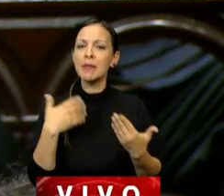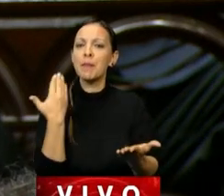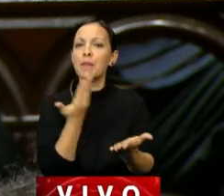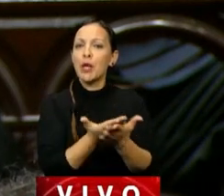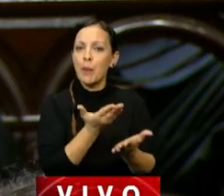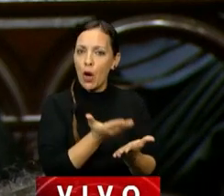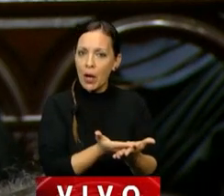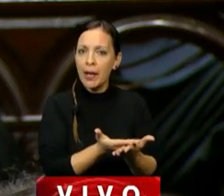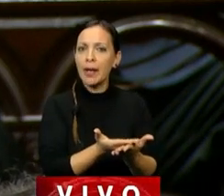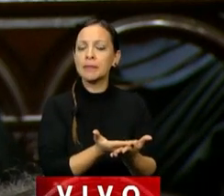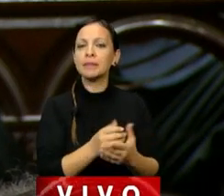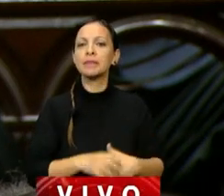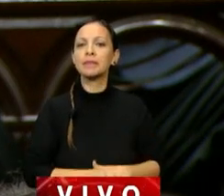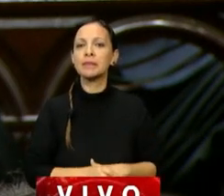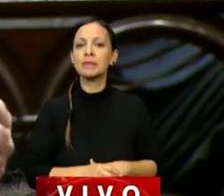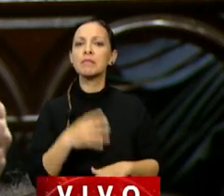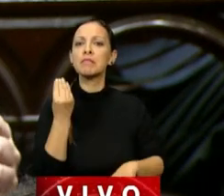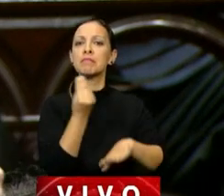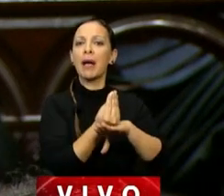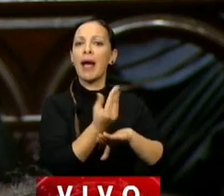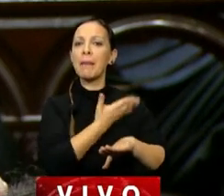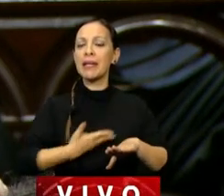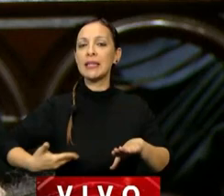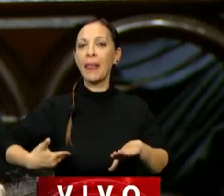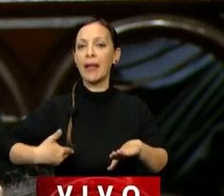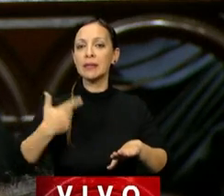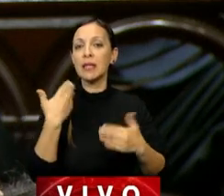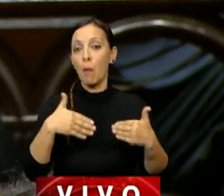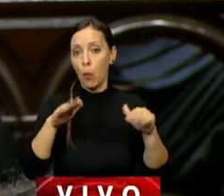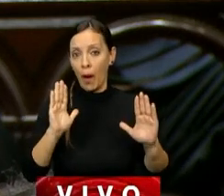para la presidencia de este cuerpo,